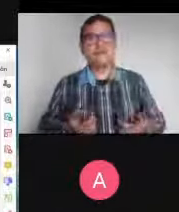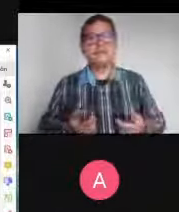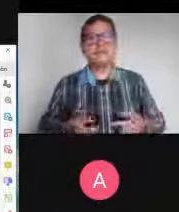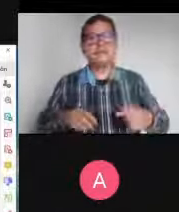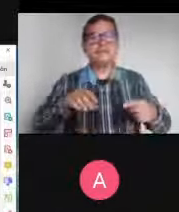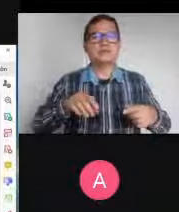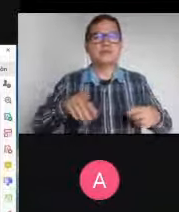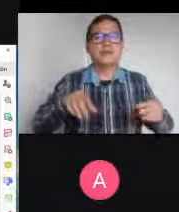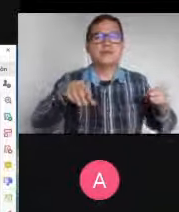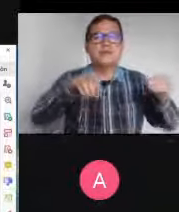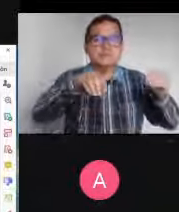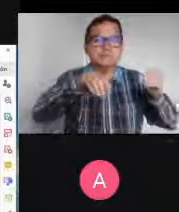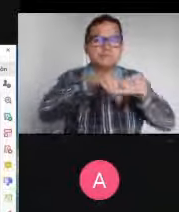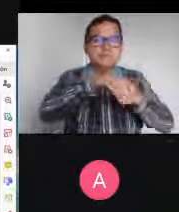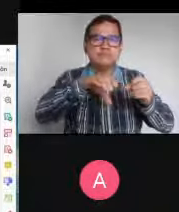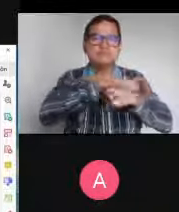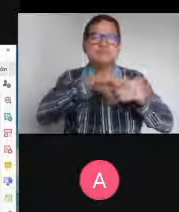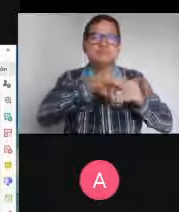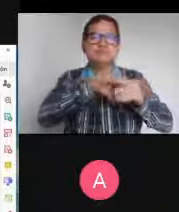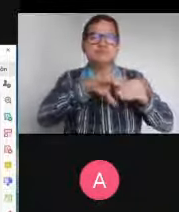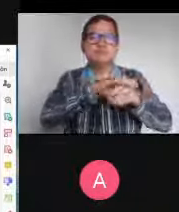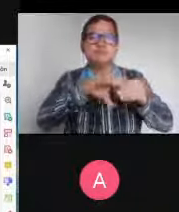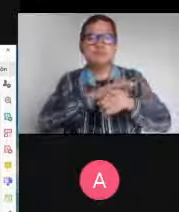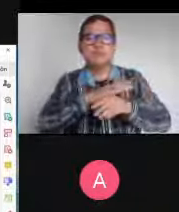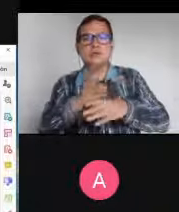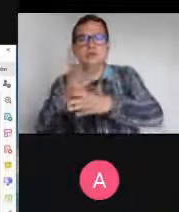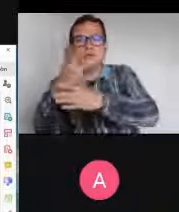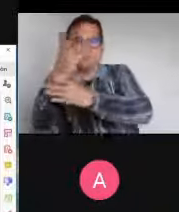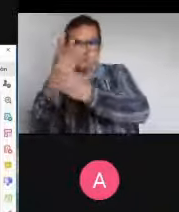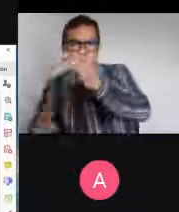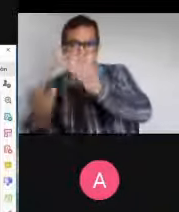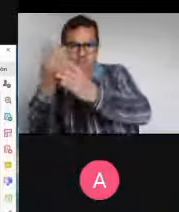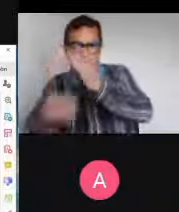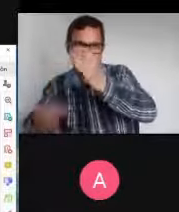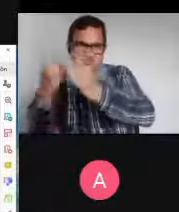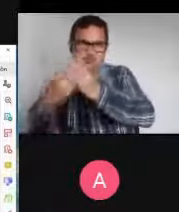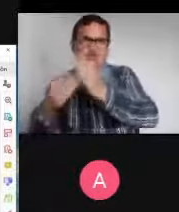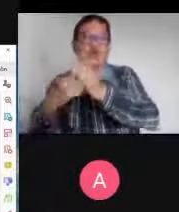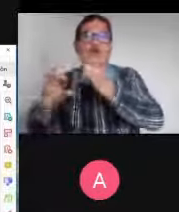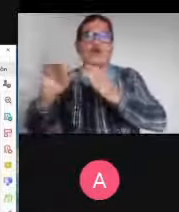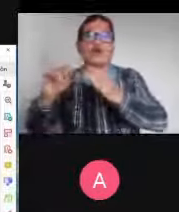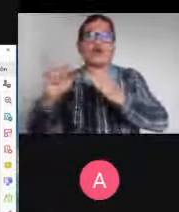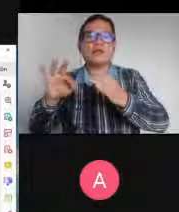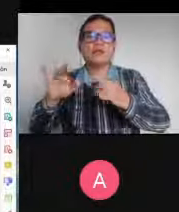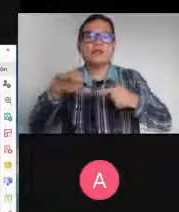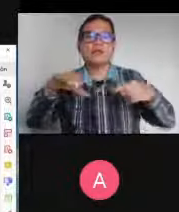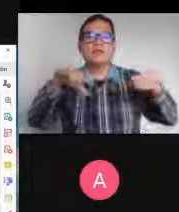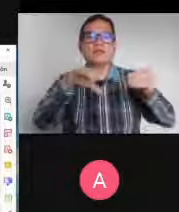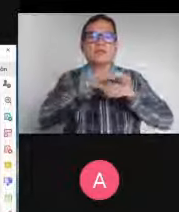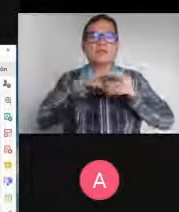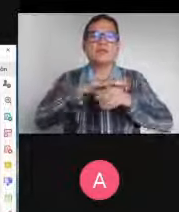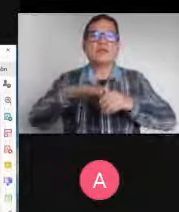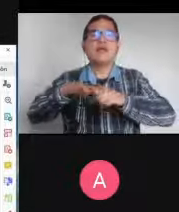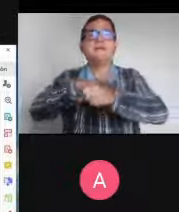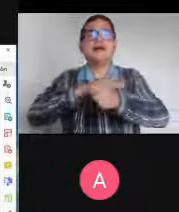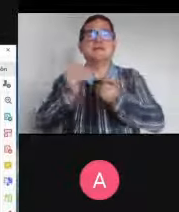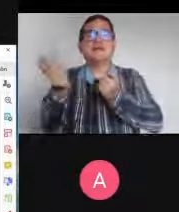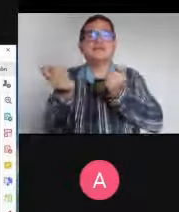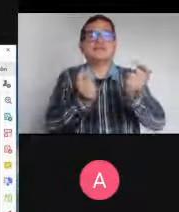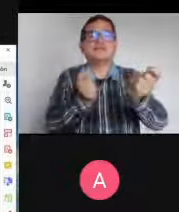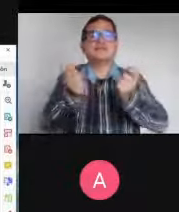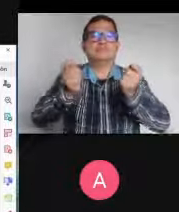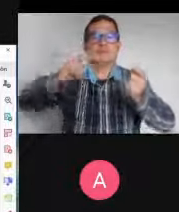llega nuestra señal, el colector sería por donde nos sale nuestra señal y la base es como el mecanismo o el medio de control de